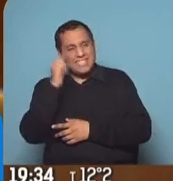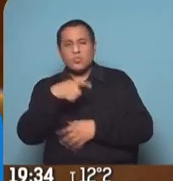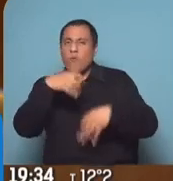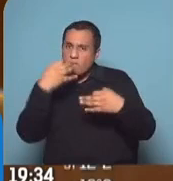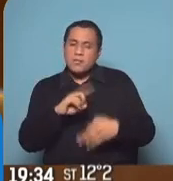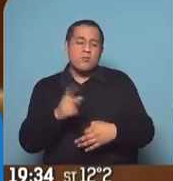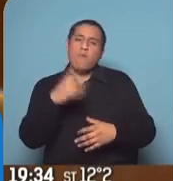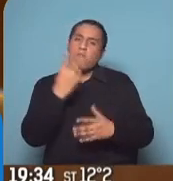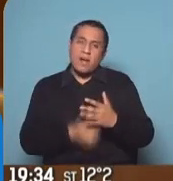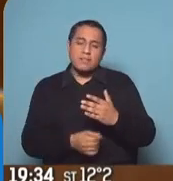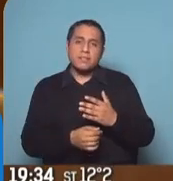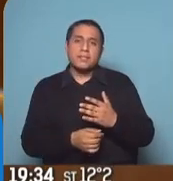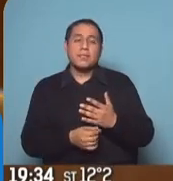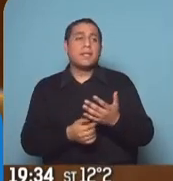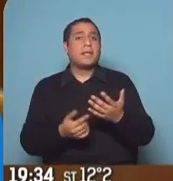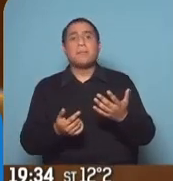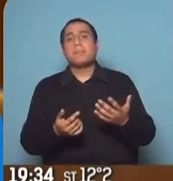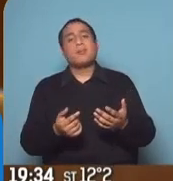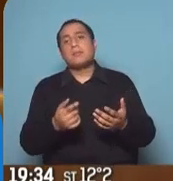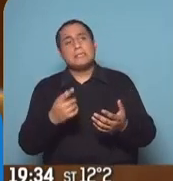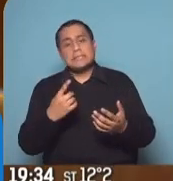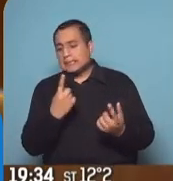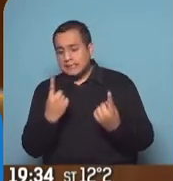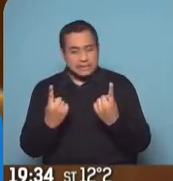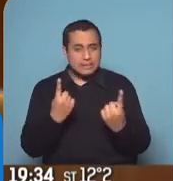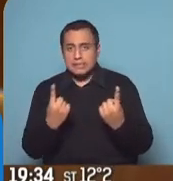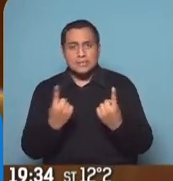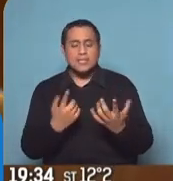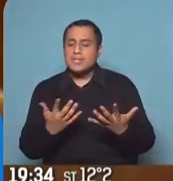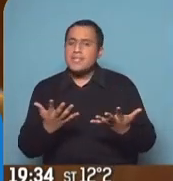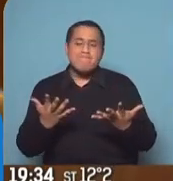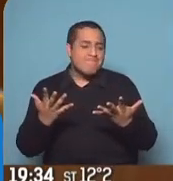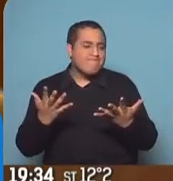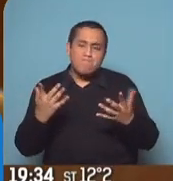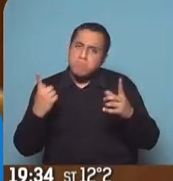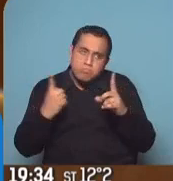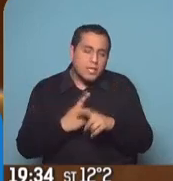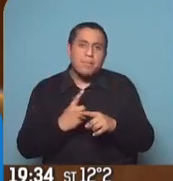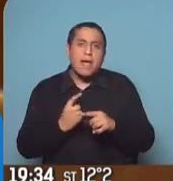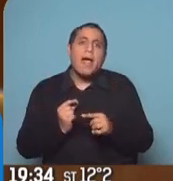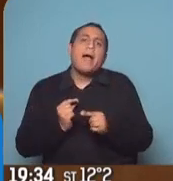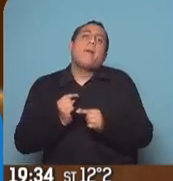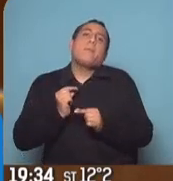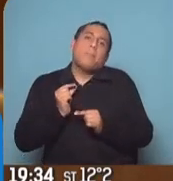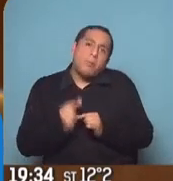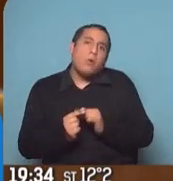El tema es que no se podía salir del 1 a 1, había que salir paulatinamente.